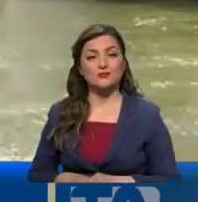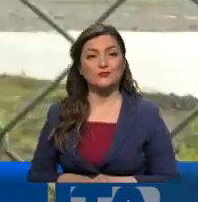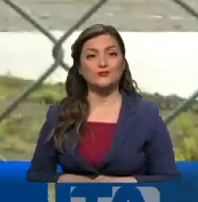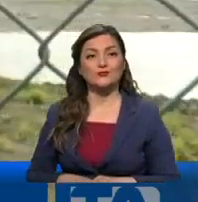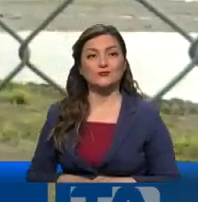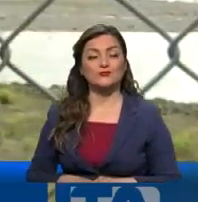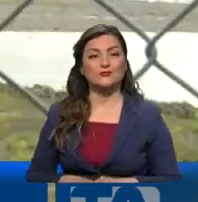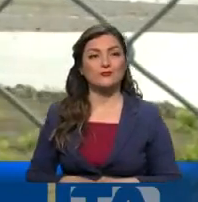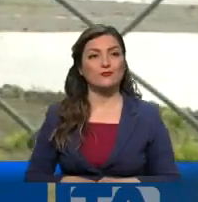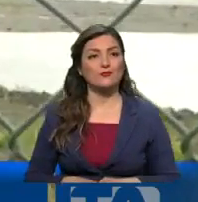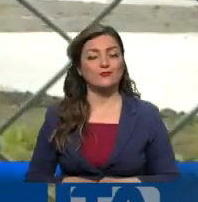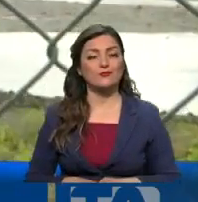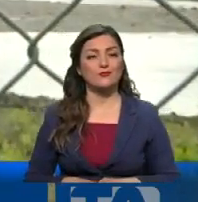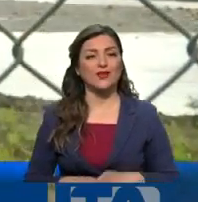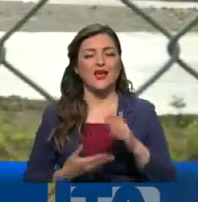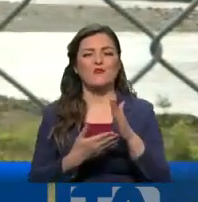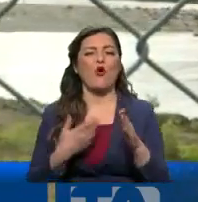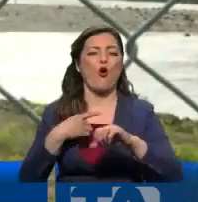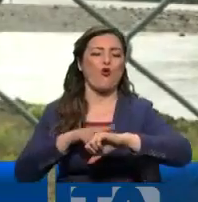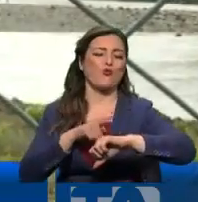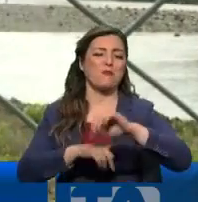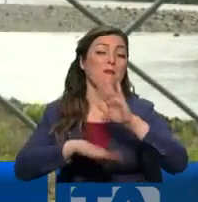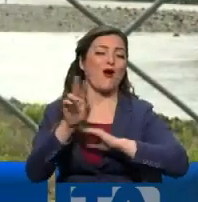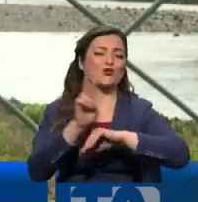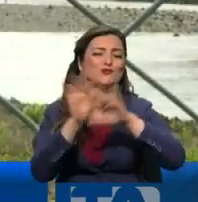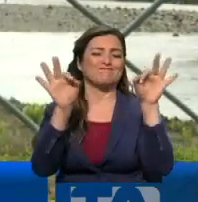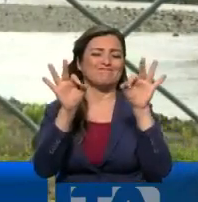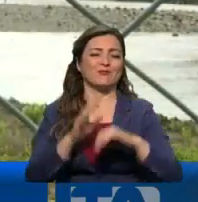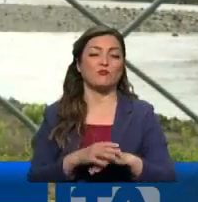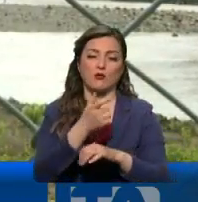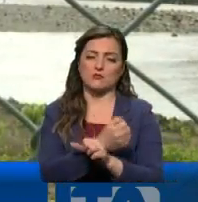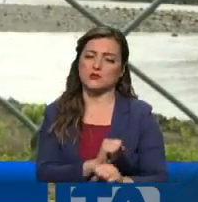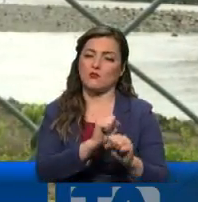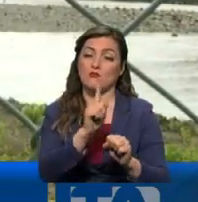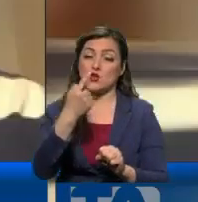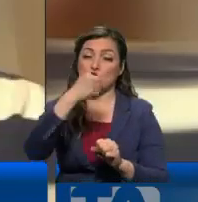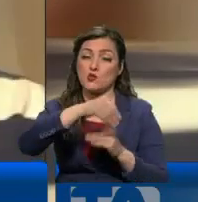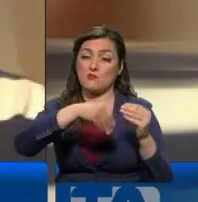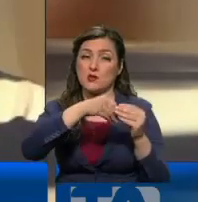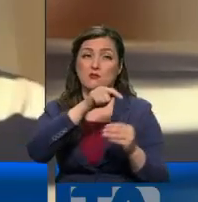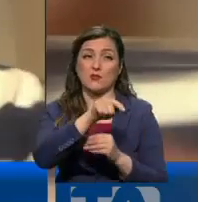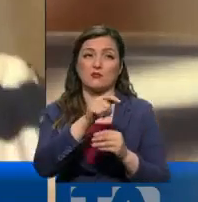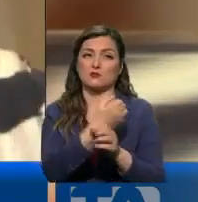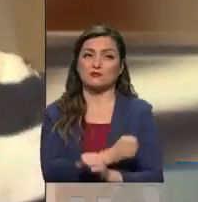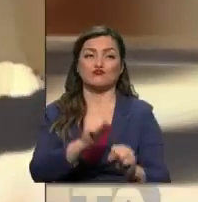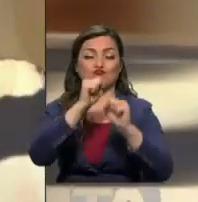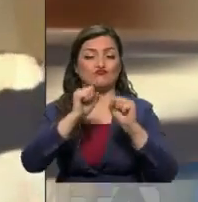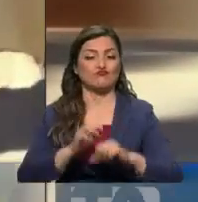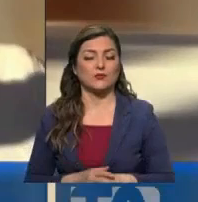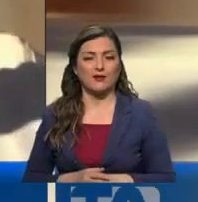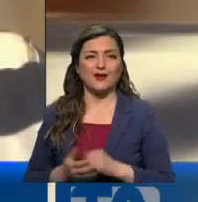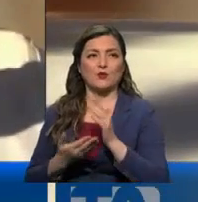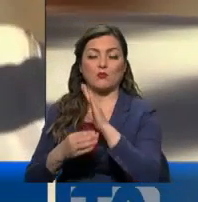sino únicamente en horas pico. Sin embargo, destaca que hay que salvar a esta millonaria obra. El precio del